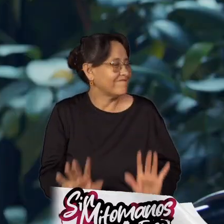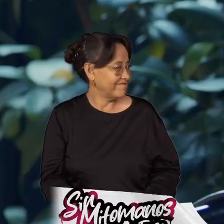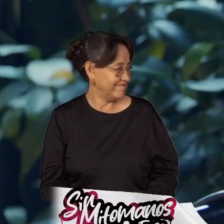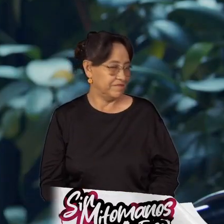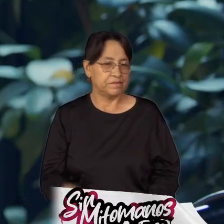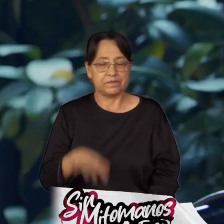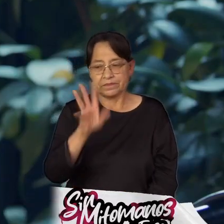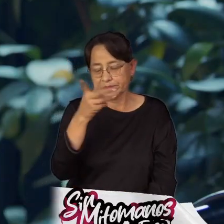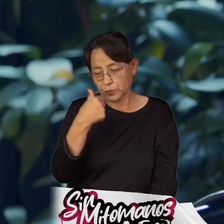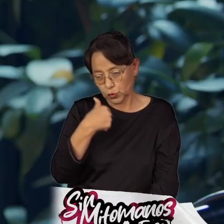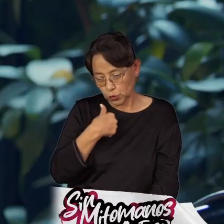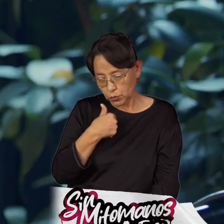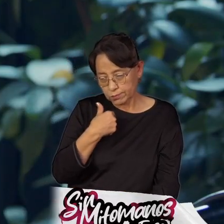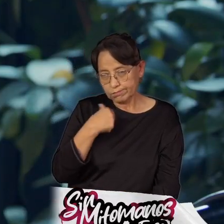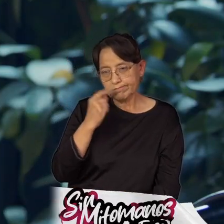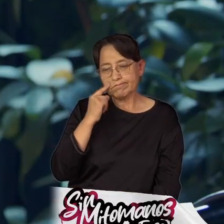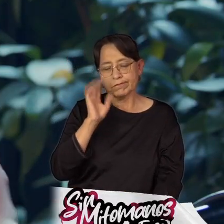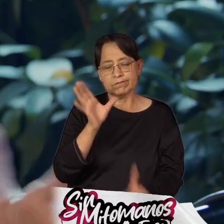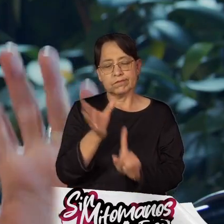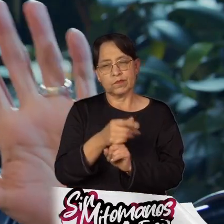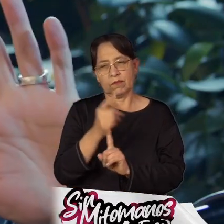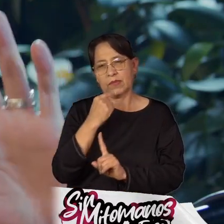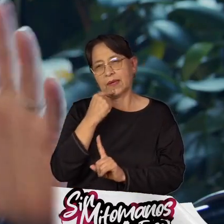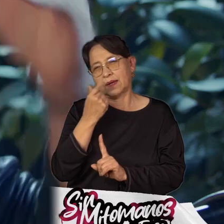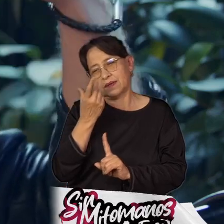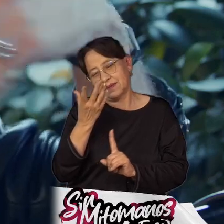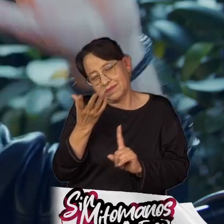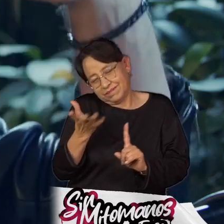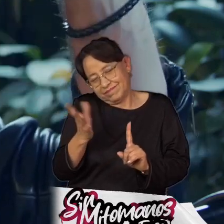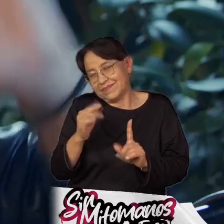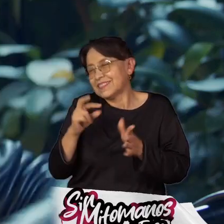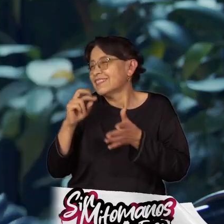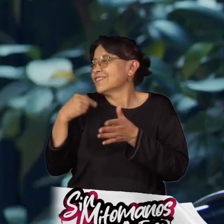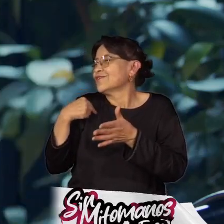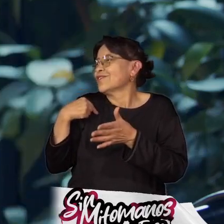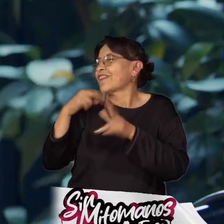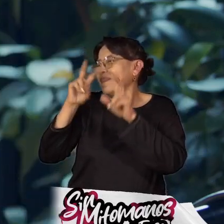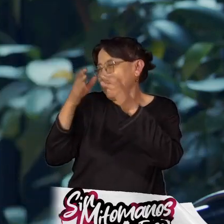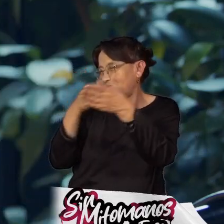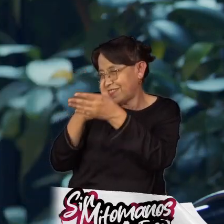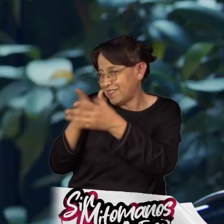fuera yo a estar, de Que los los que dejen. hablan en contra.